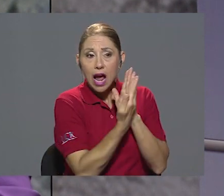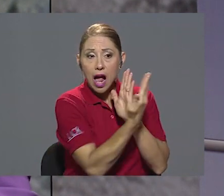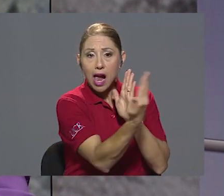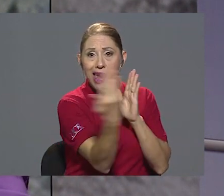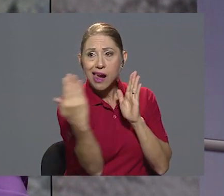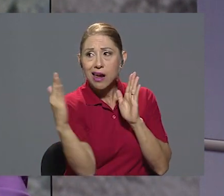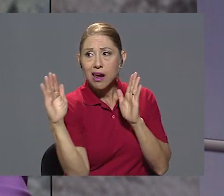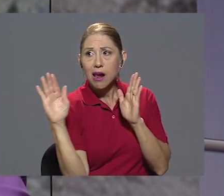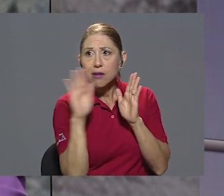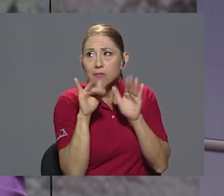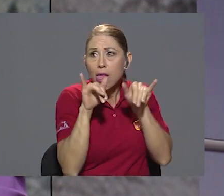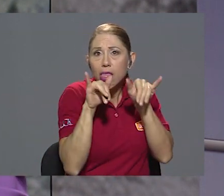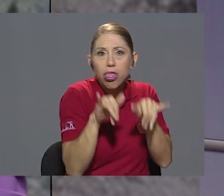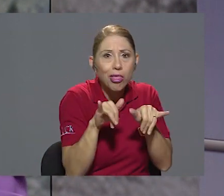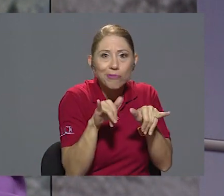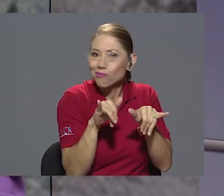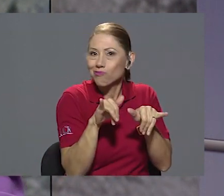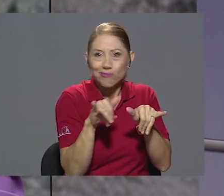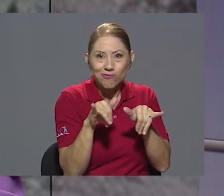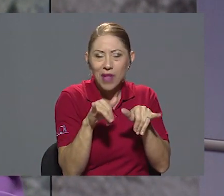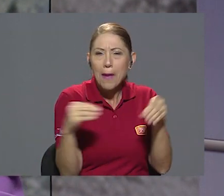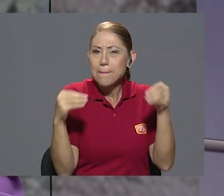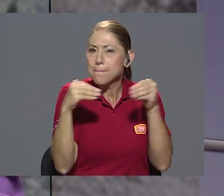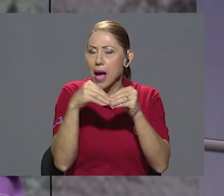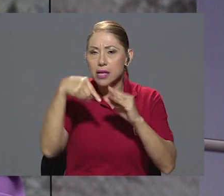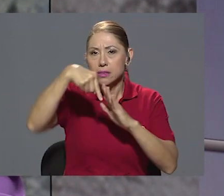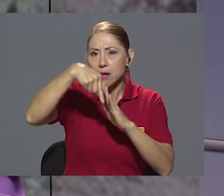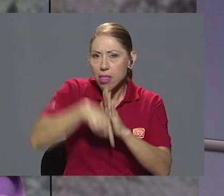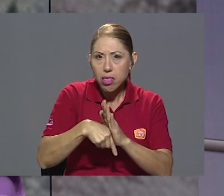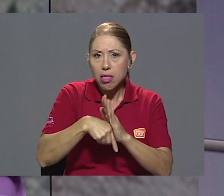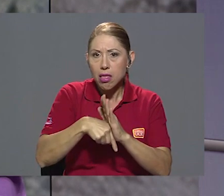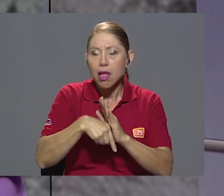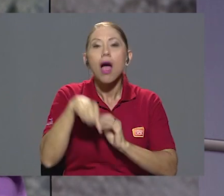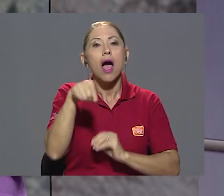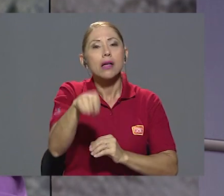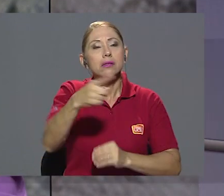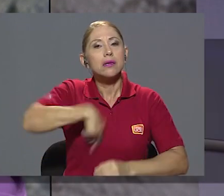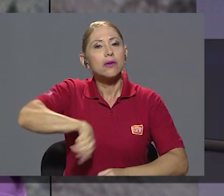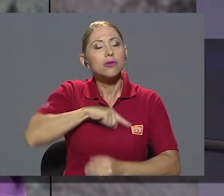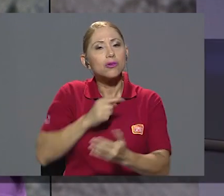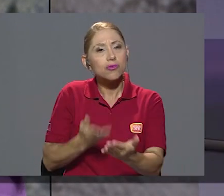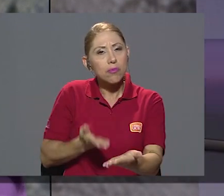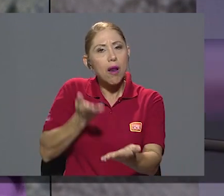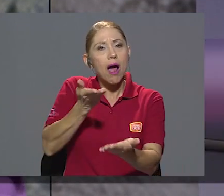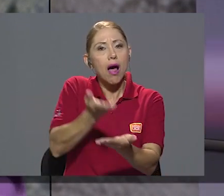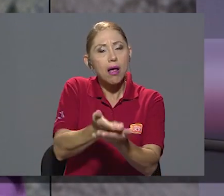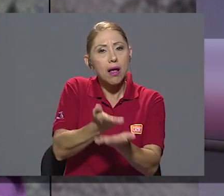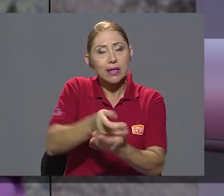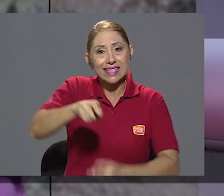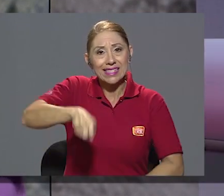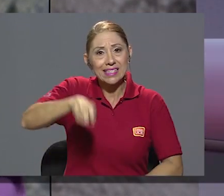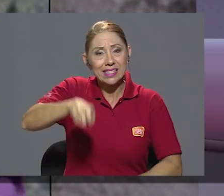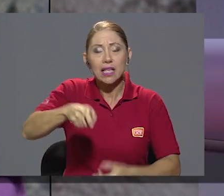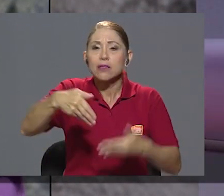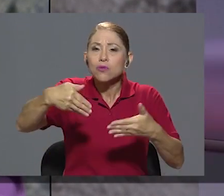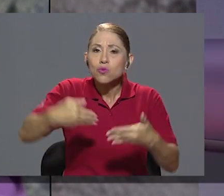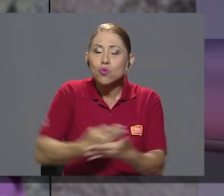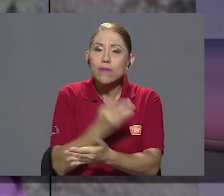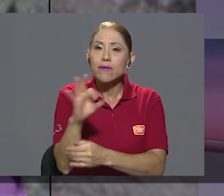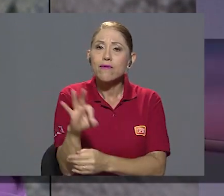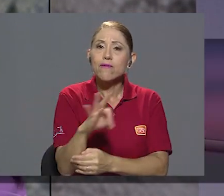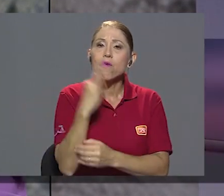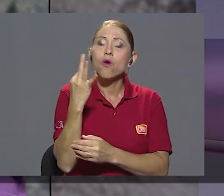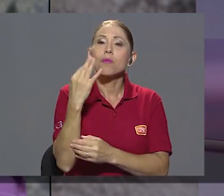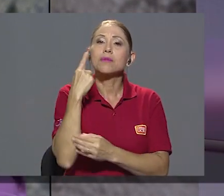las cuatro paredes. Y es así como hemos planteado la necesidad de abrir nuevas maneras que